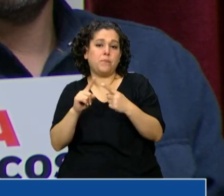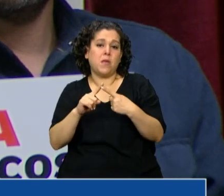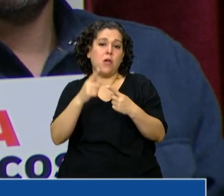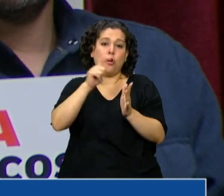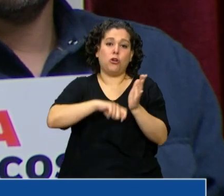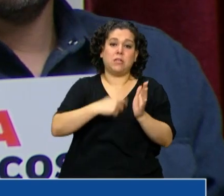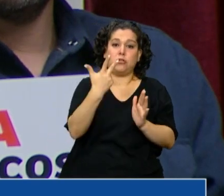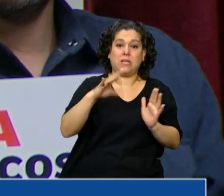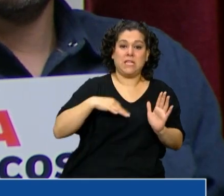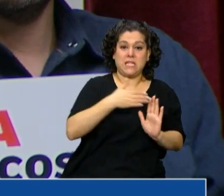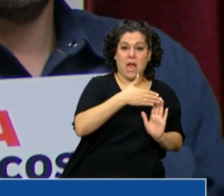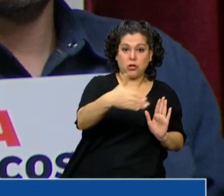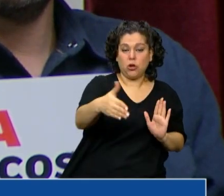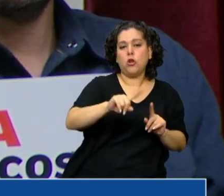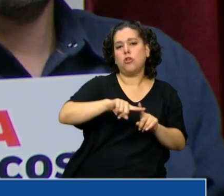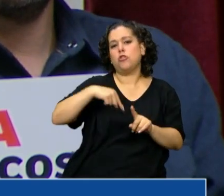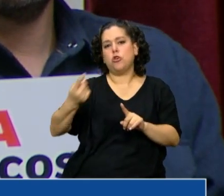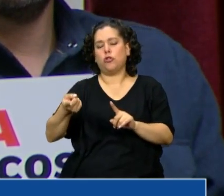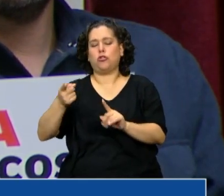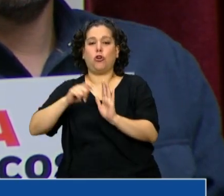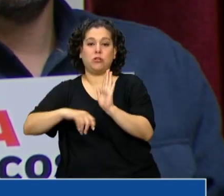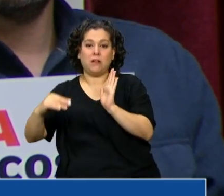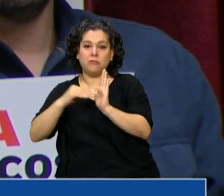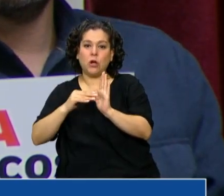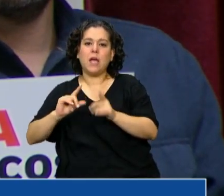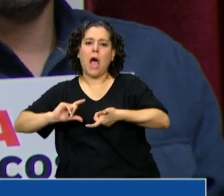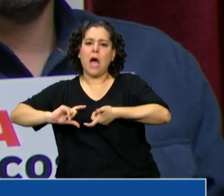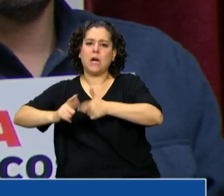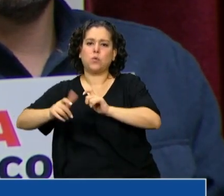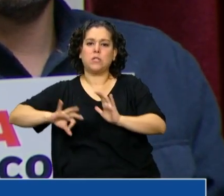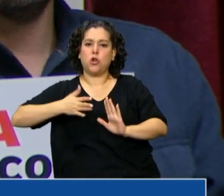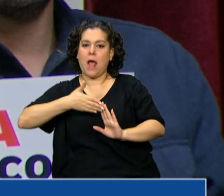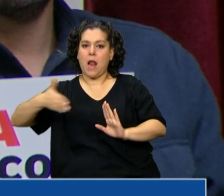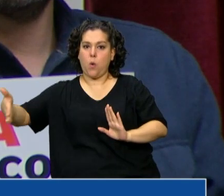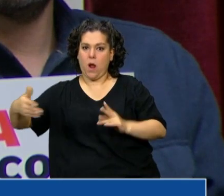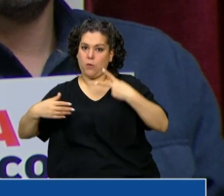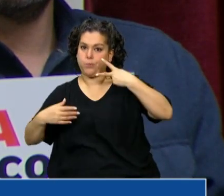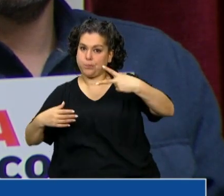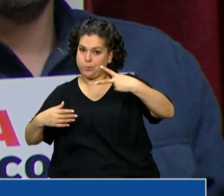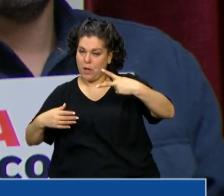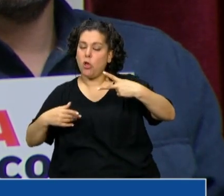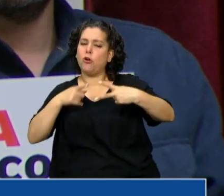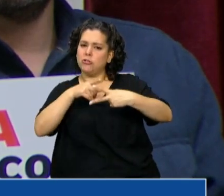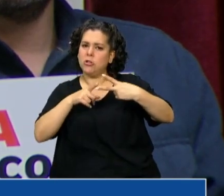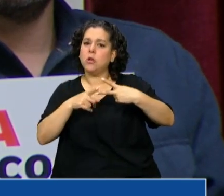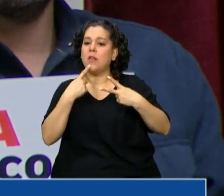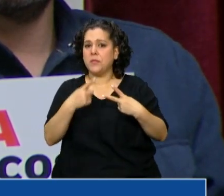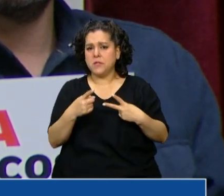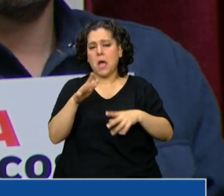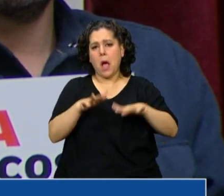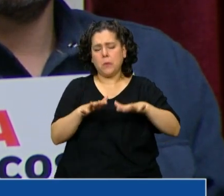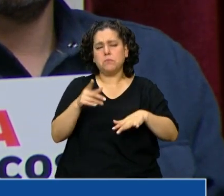contrato de 3 años y otro es la actualización anual. Solo por eso, y en un marco donde lo que se está discutiendo es de mal a